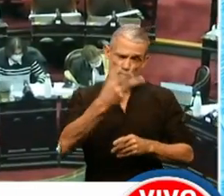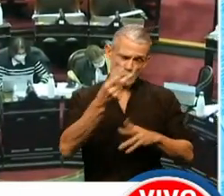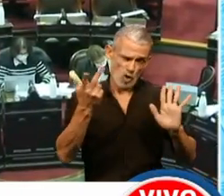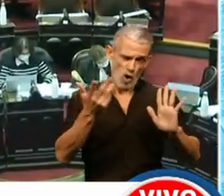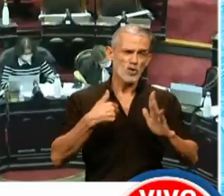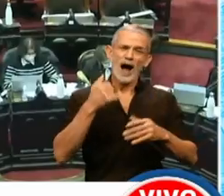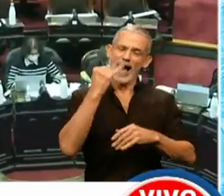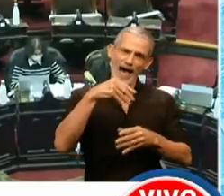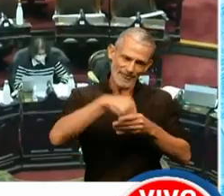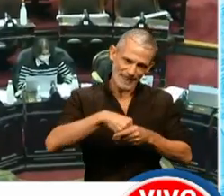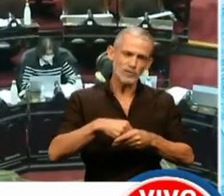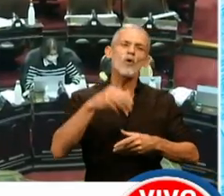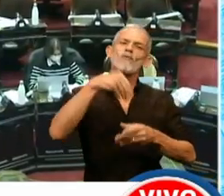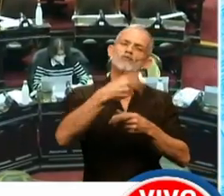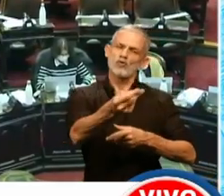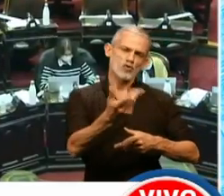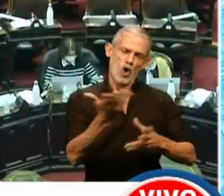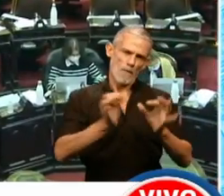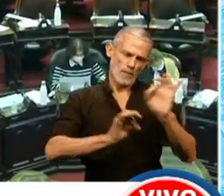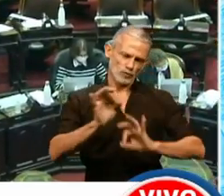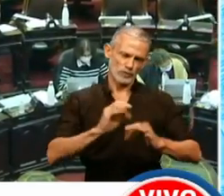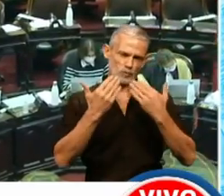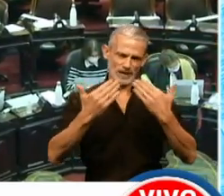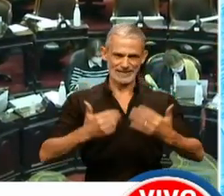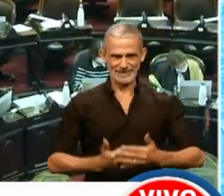y adelantó que mi voto será negativo gracias